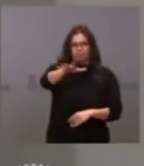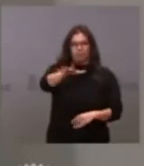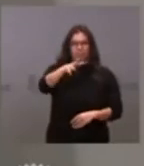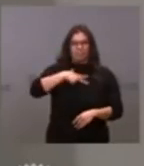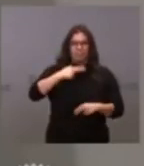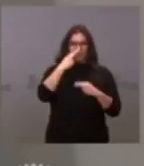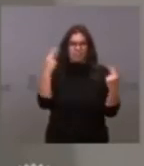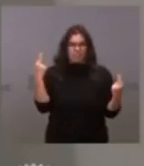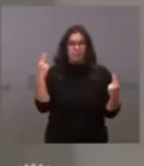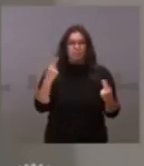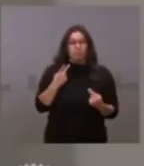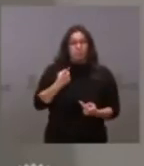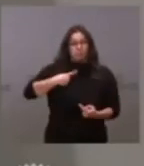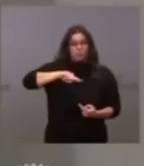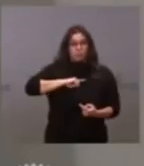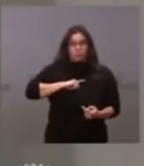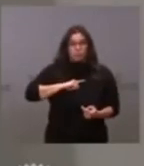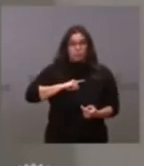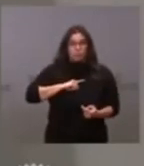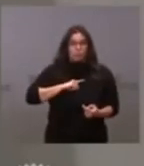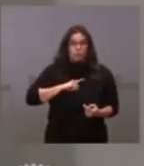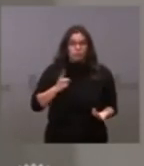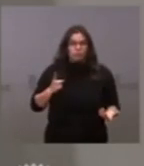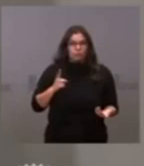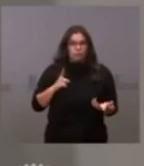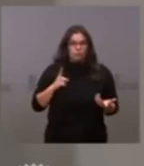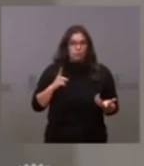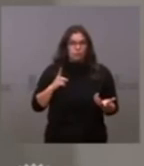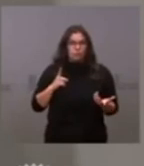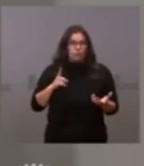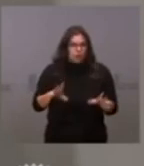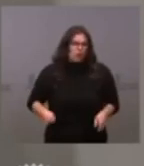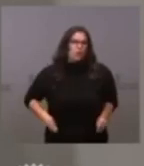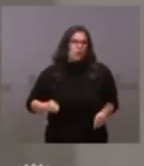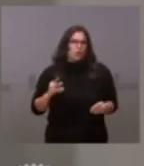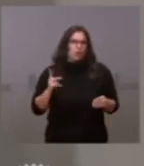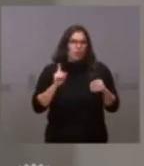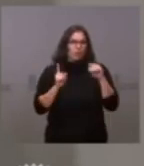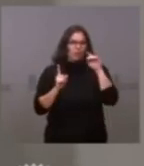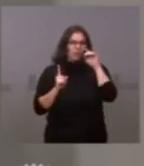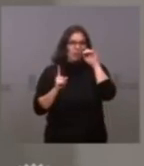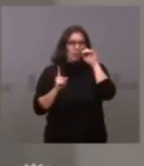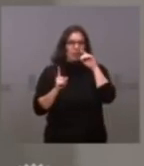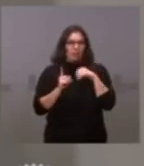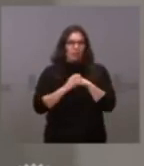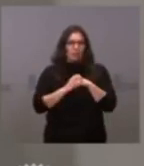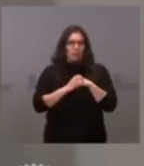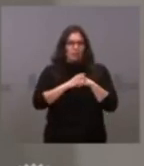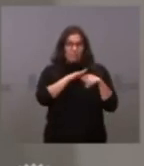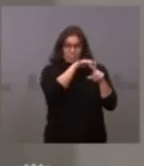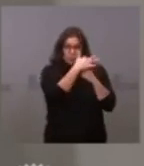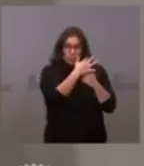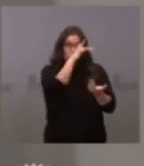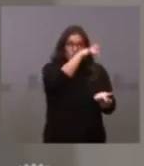Esta Administración no puede tolerar, no va a tolerar que estas cosas